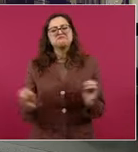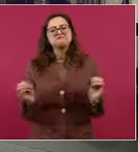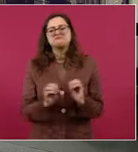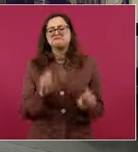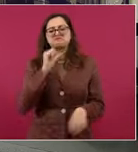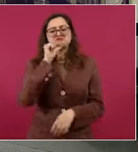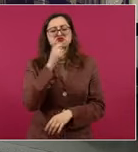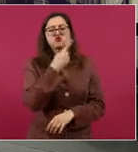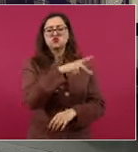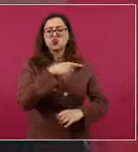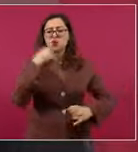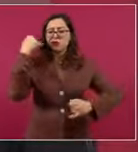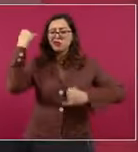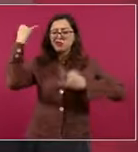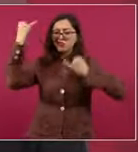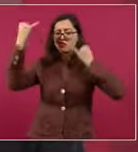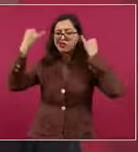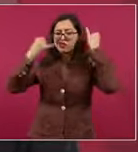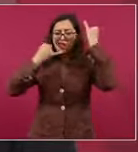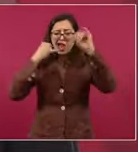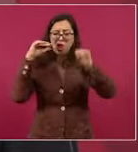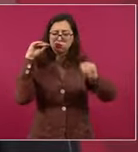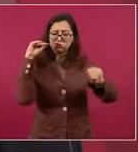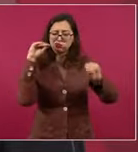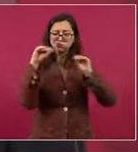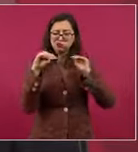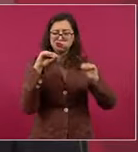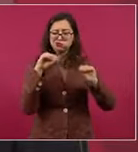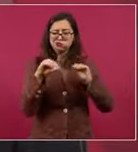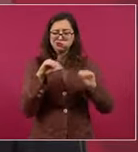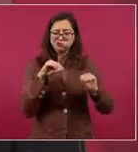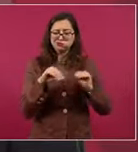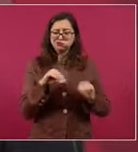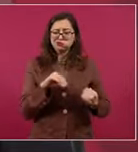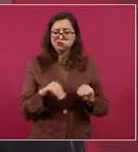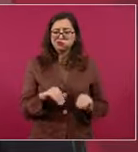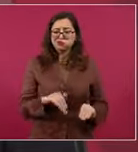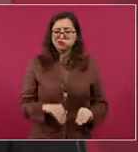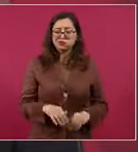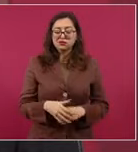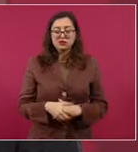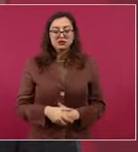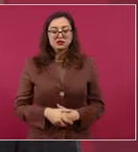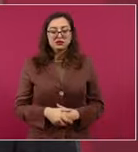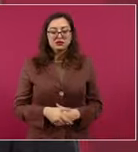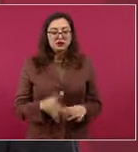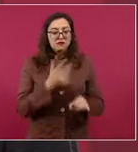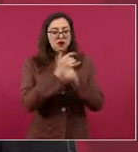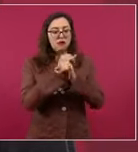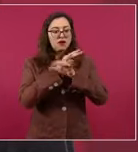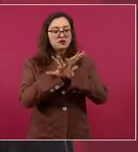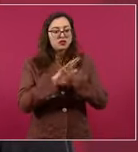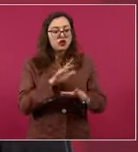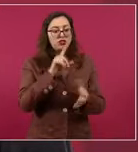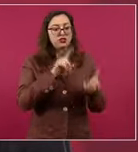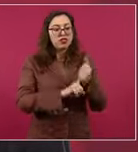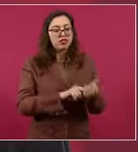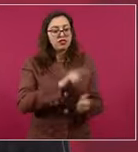y toda la información es de las agencias estadounidenses.